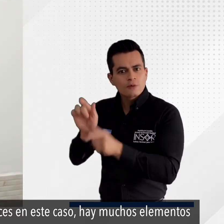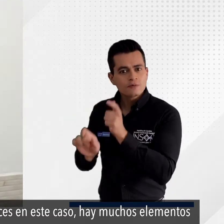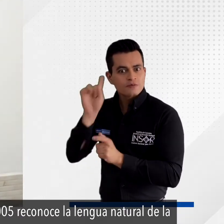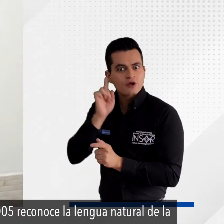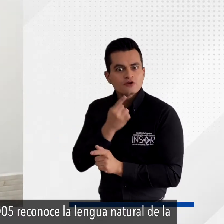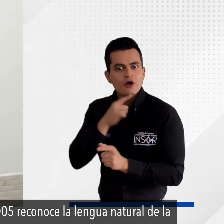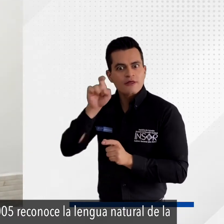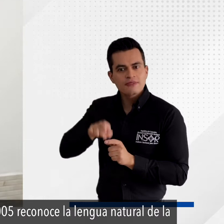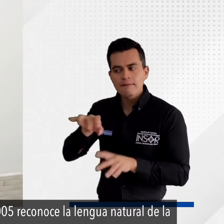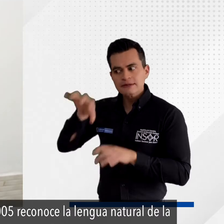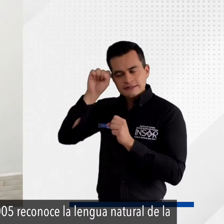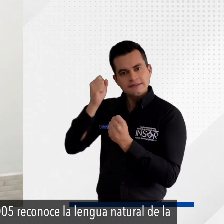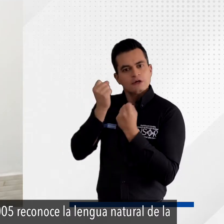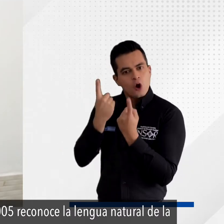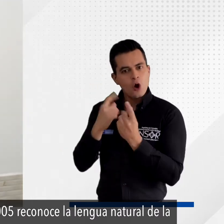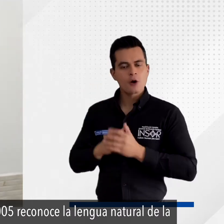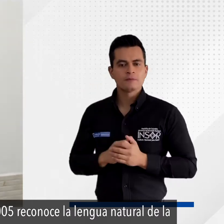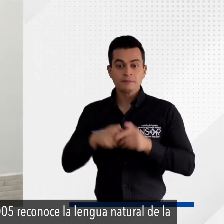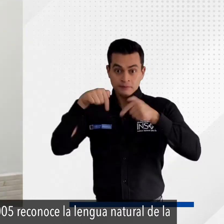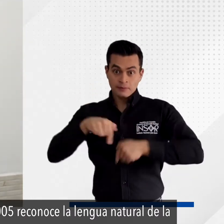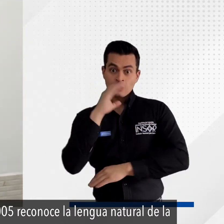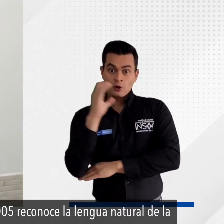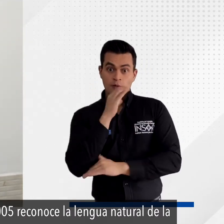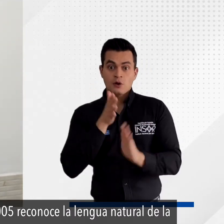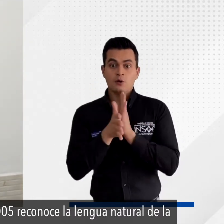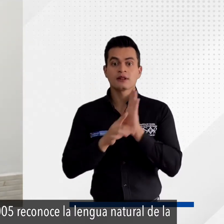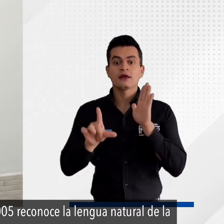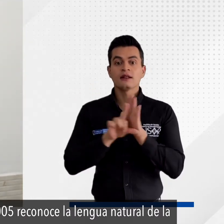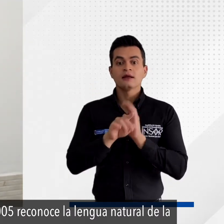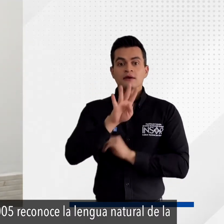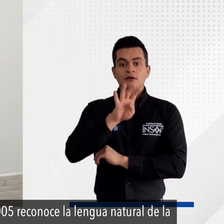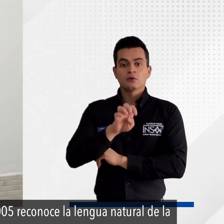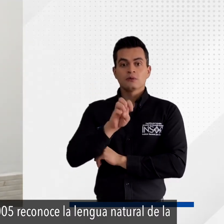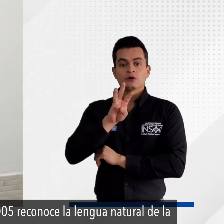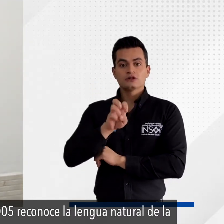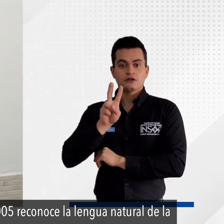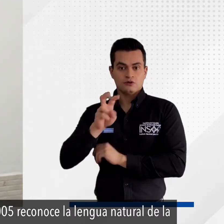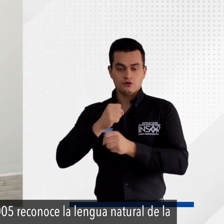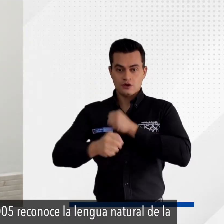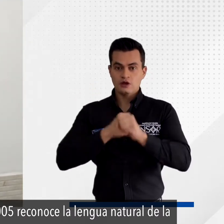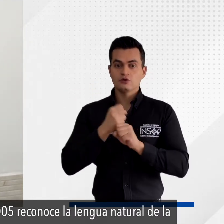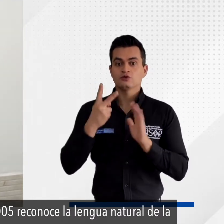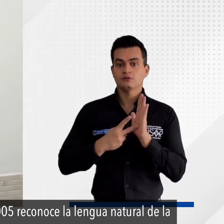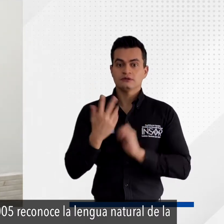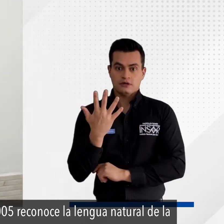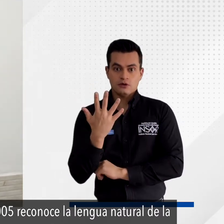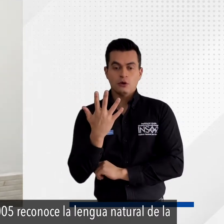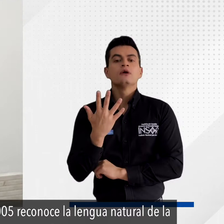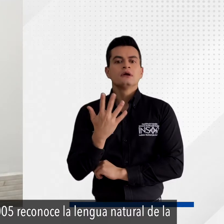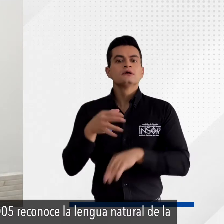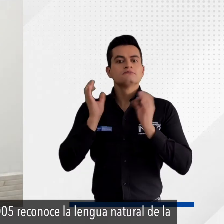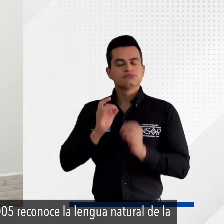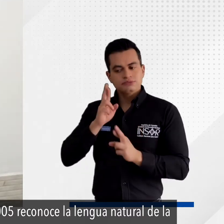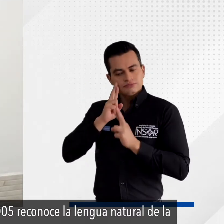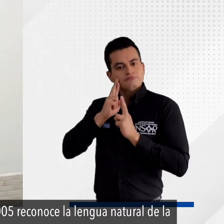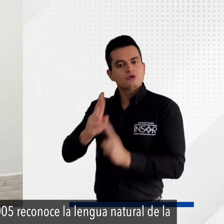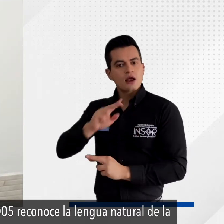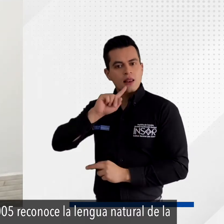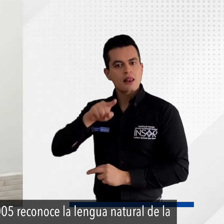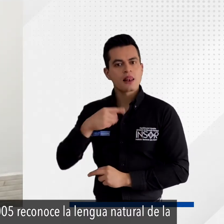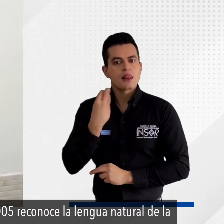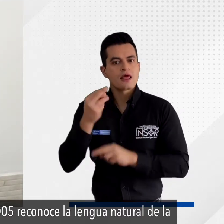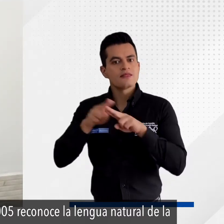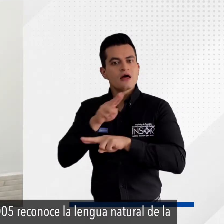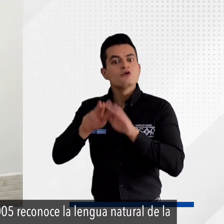población sorda. Para Colombia, tenemos que la Ley 982 de 2005 reconoce la lengua natural